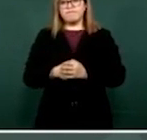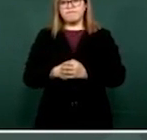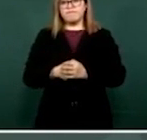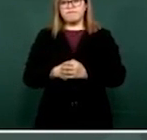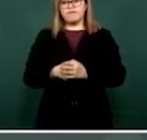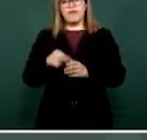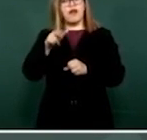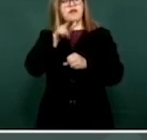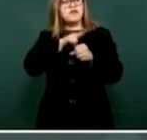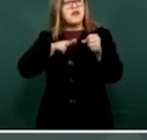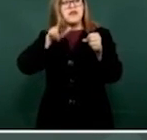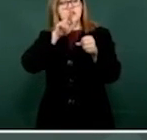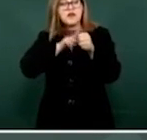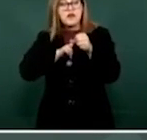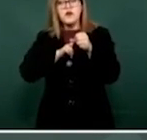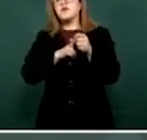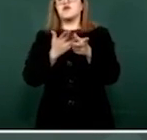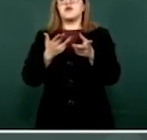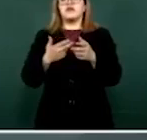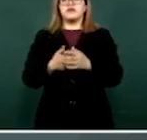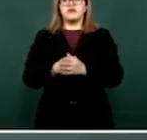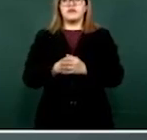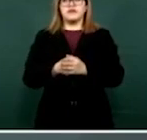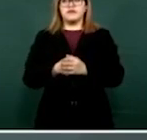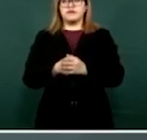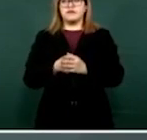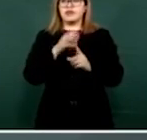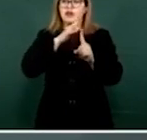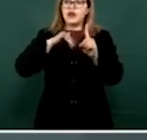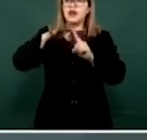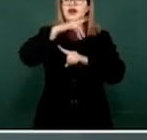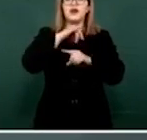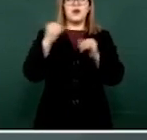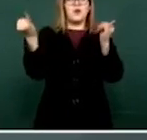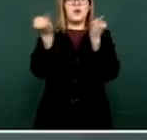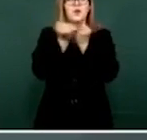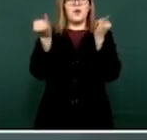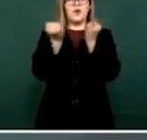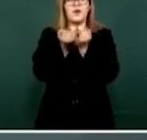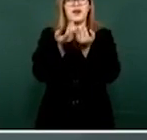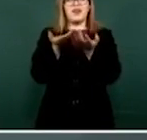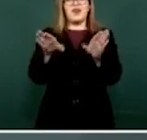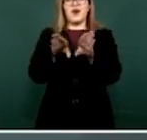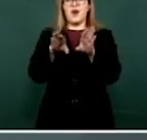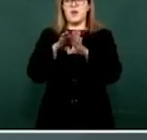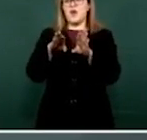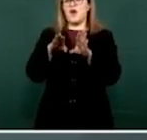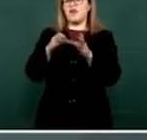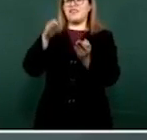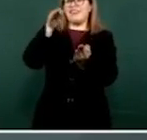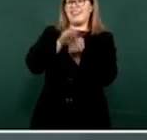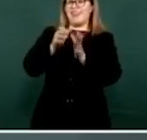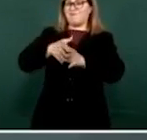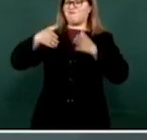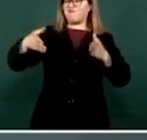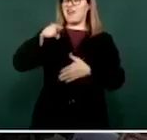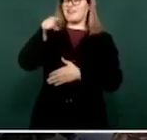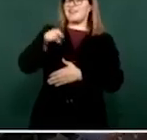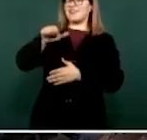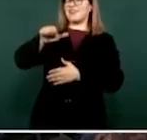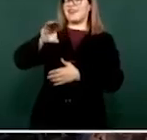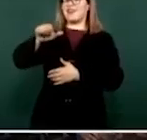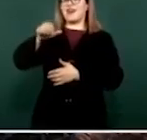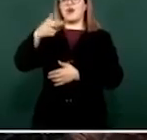la naturaleza, el Zacahuil, claro, imagínense. Bueno, ya terminamos